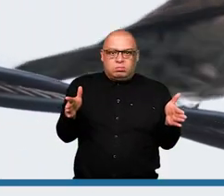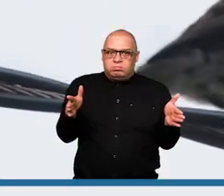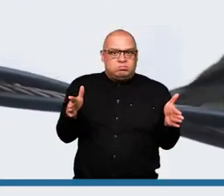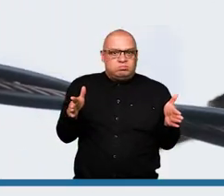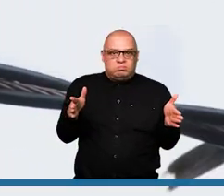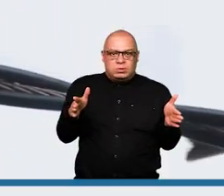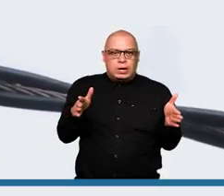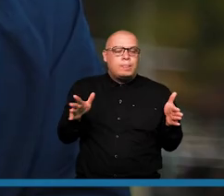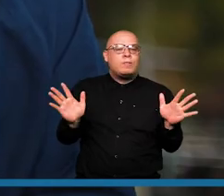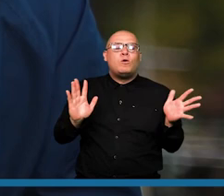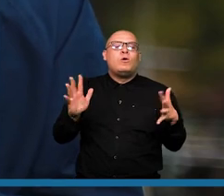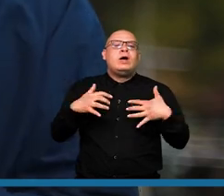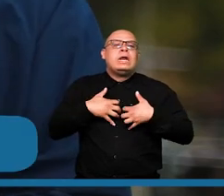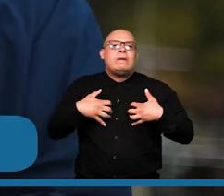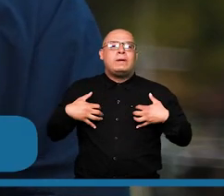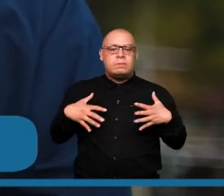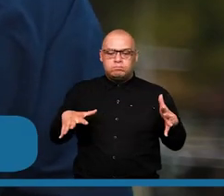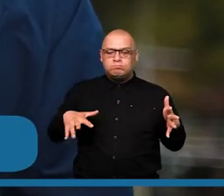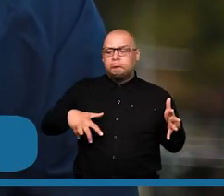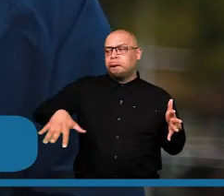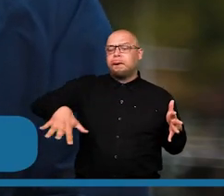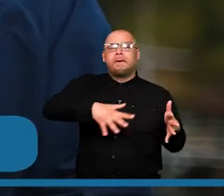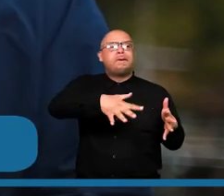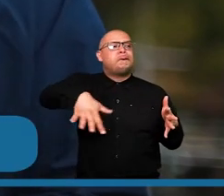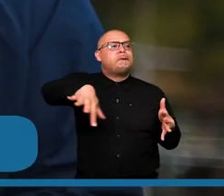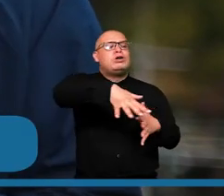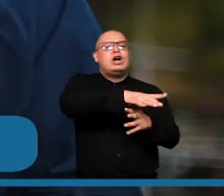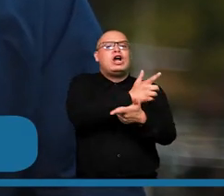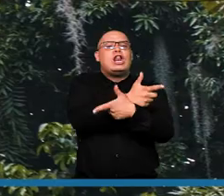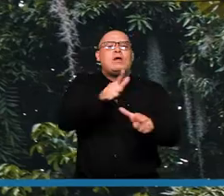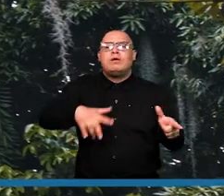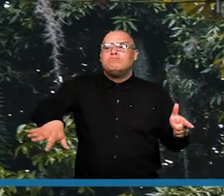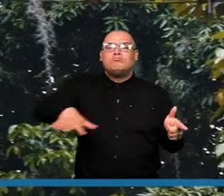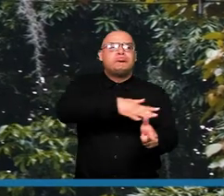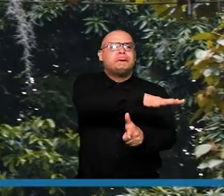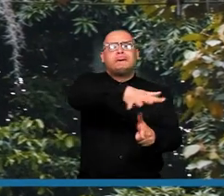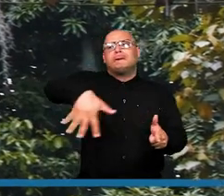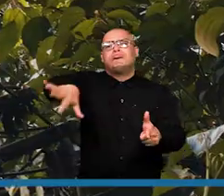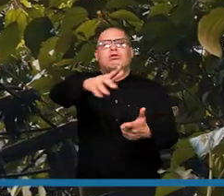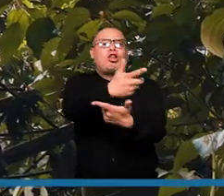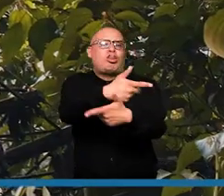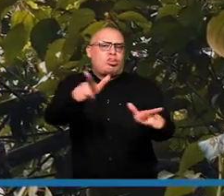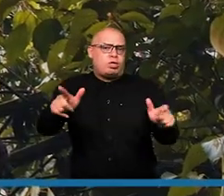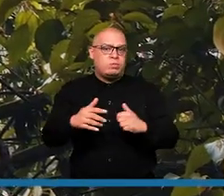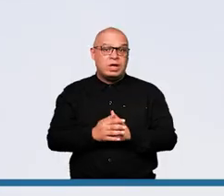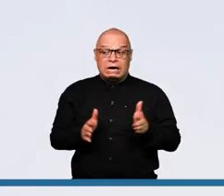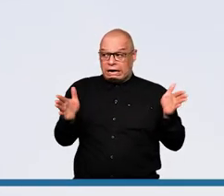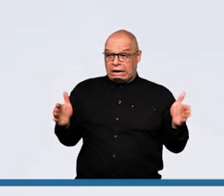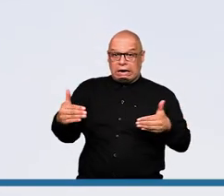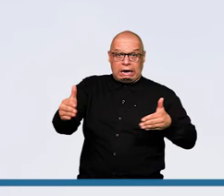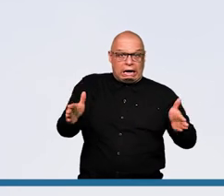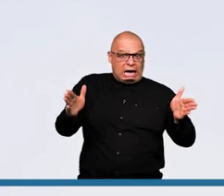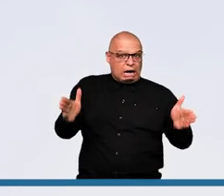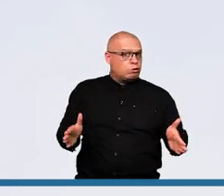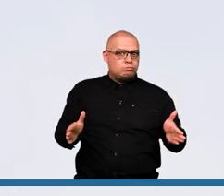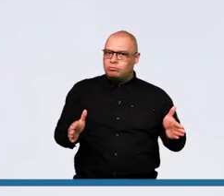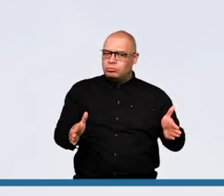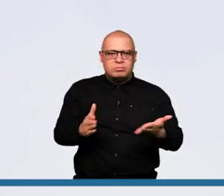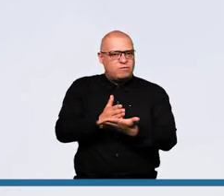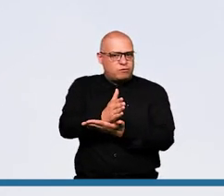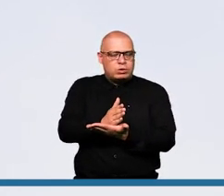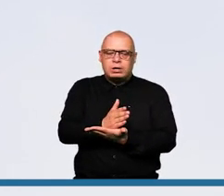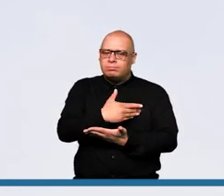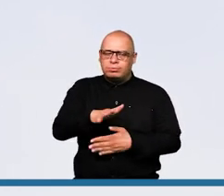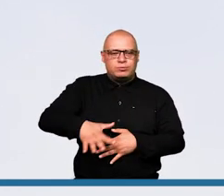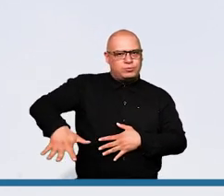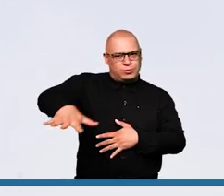que no diferencia en la zona que se desplaza. Él se desplaza por todas nuestras zonas protegidas. Área Metropolitana del